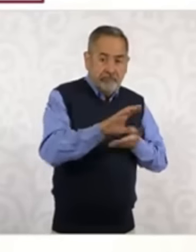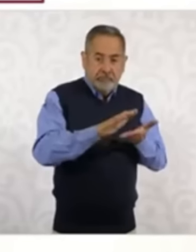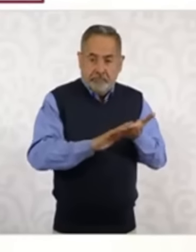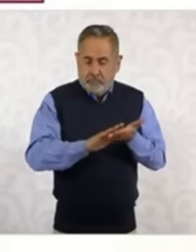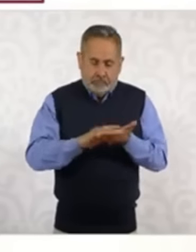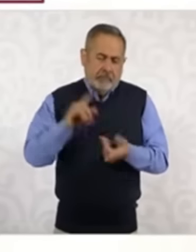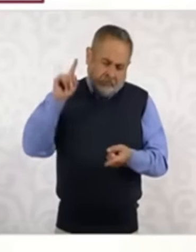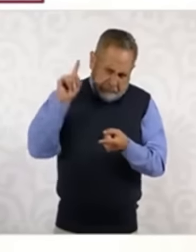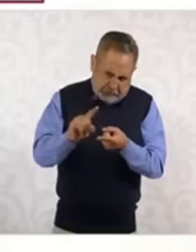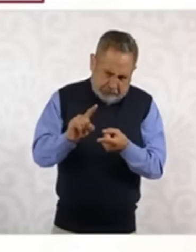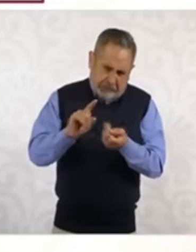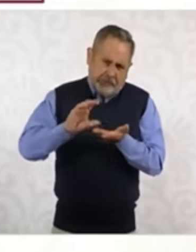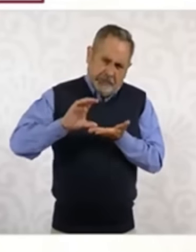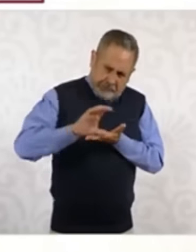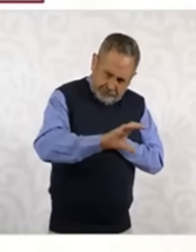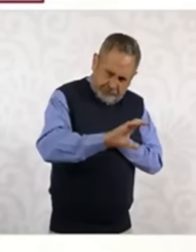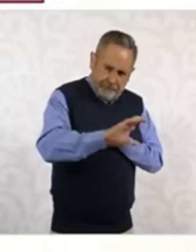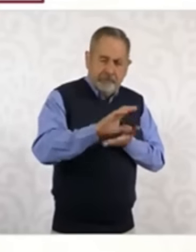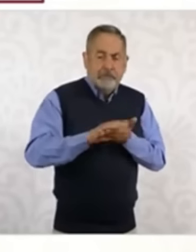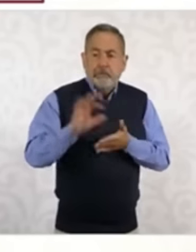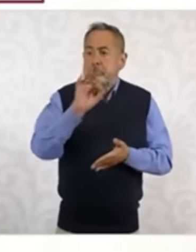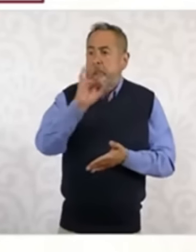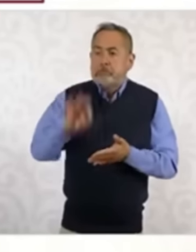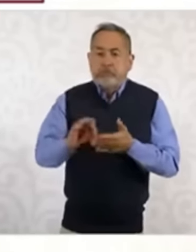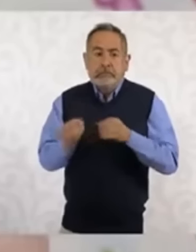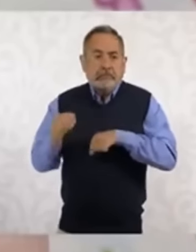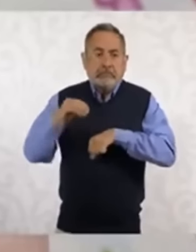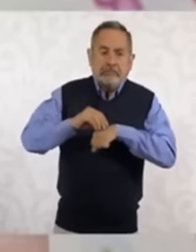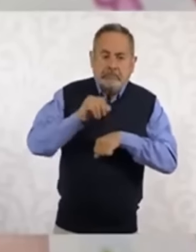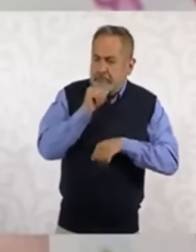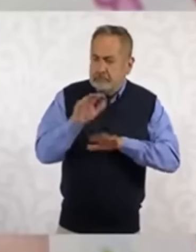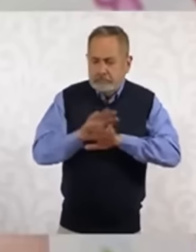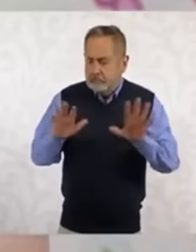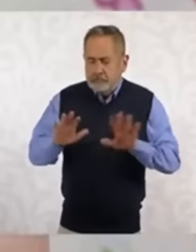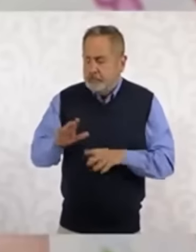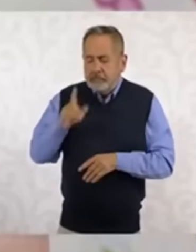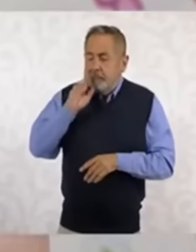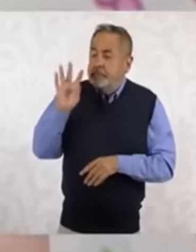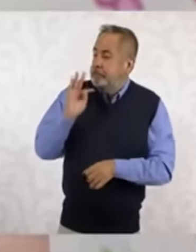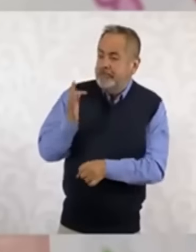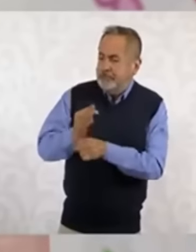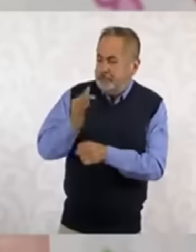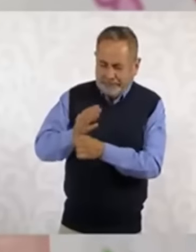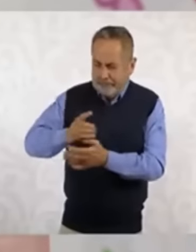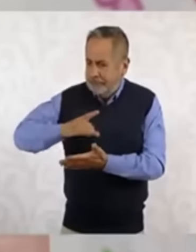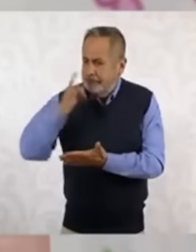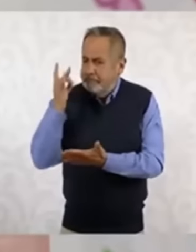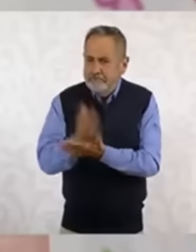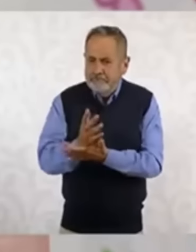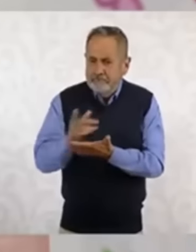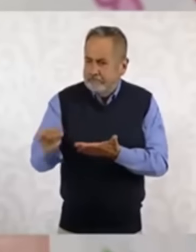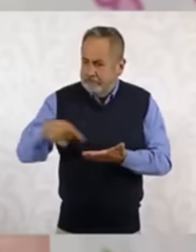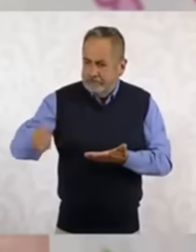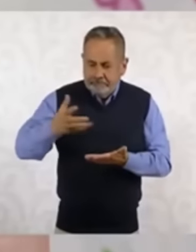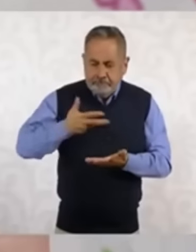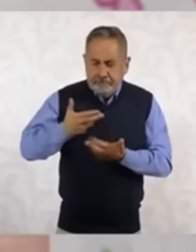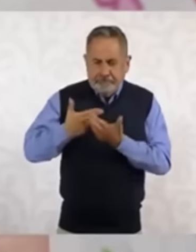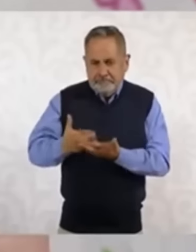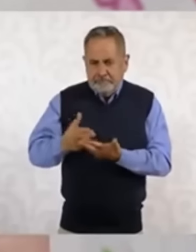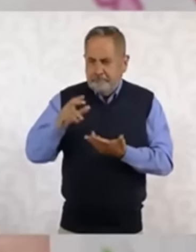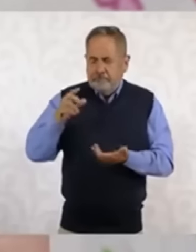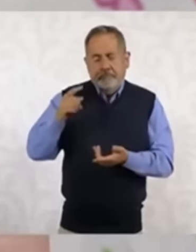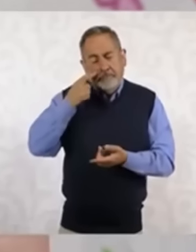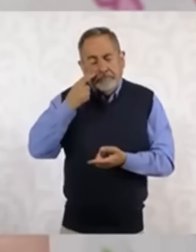sin un cobro adicional de intereses. Es decir, si se va por la opción de hacer la liquidación